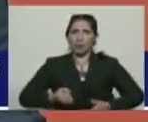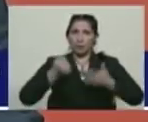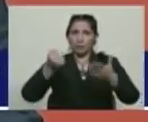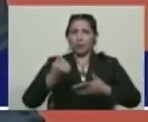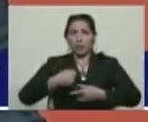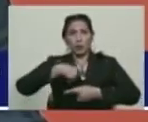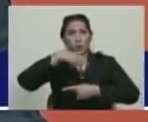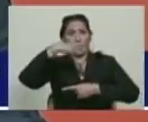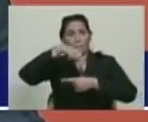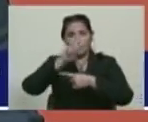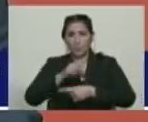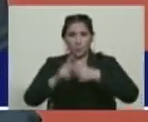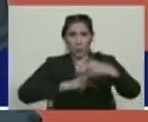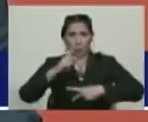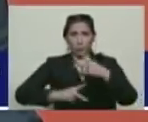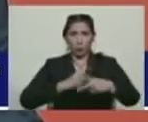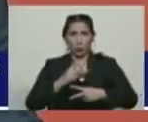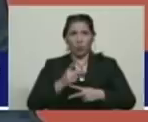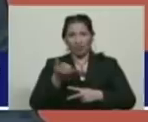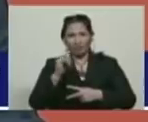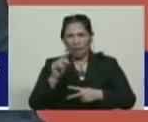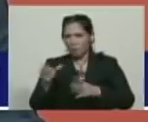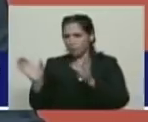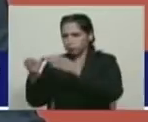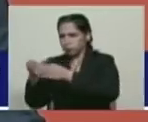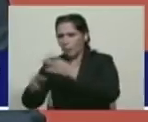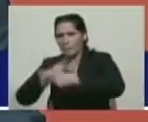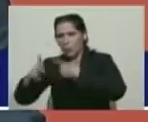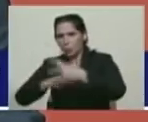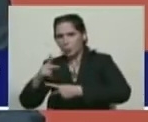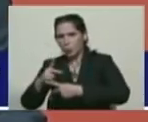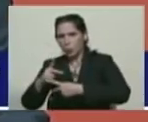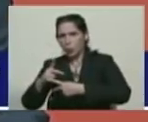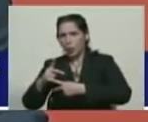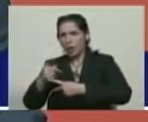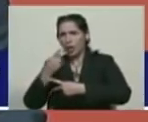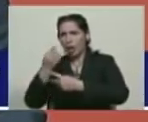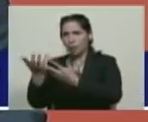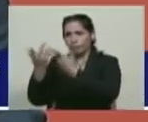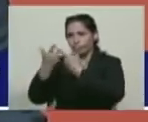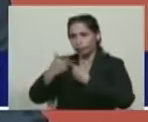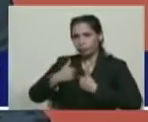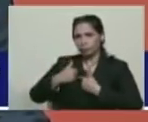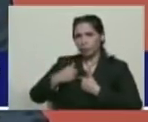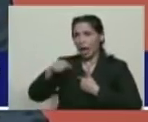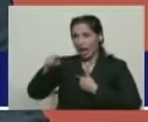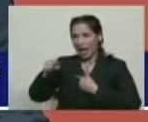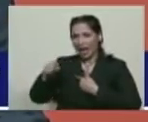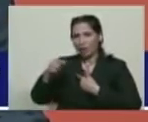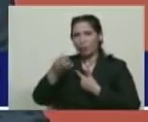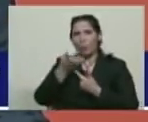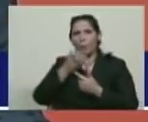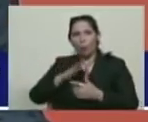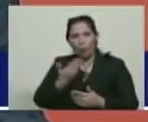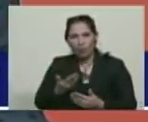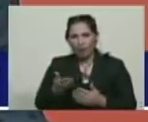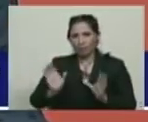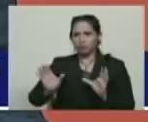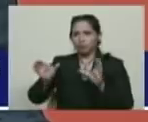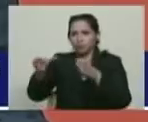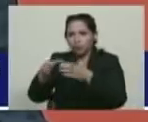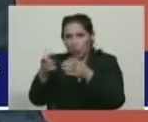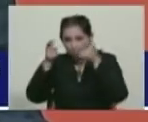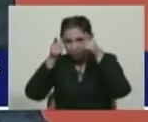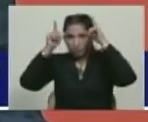hay productores que nos denunciaron que para ellos arrimar su ganado y ser